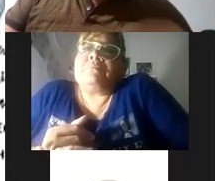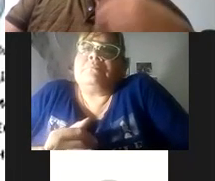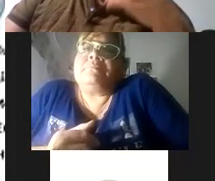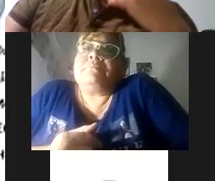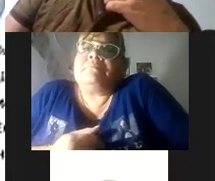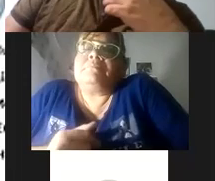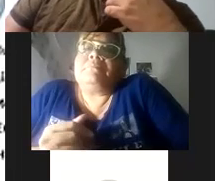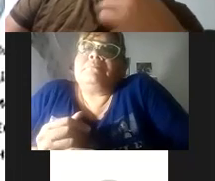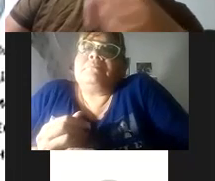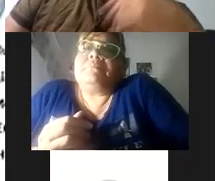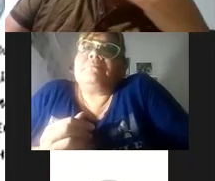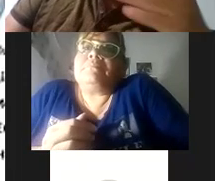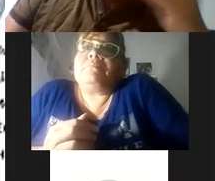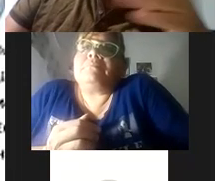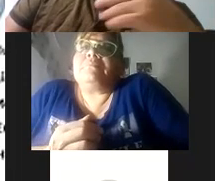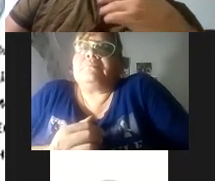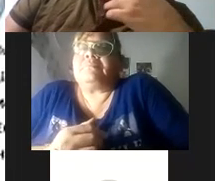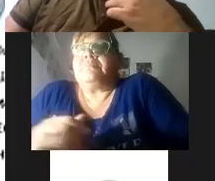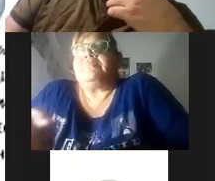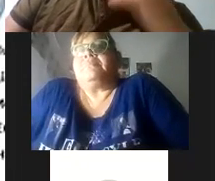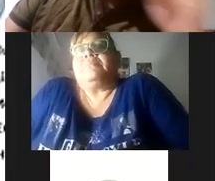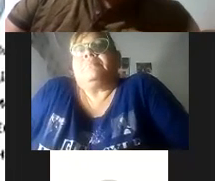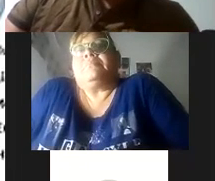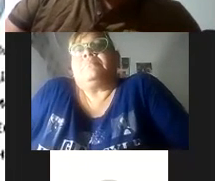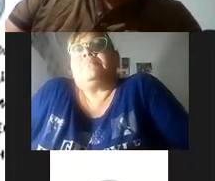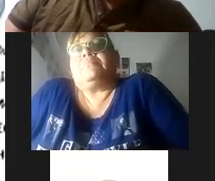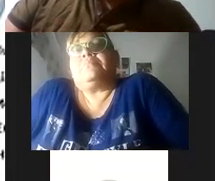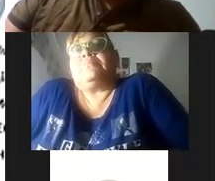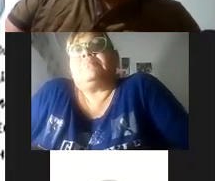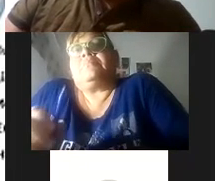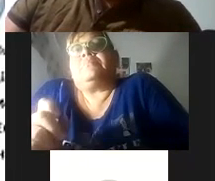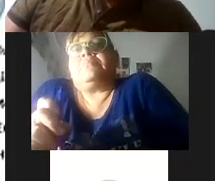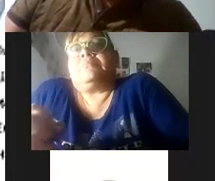que están destinadas a formar nuevo hueso.